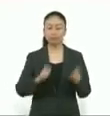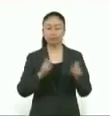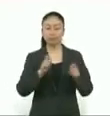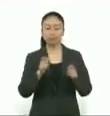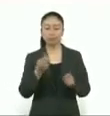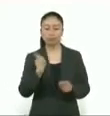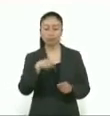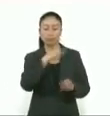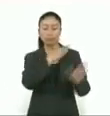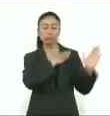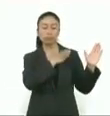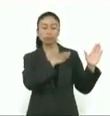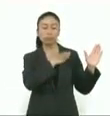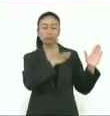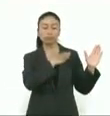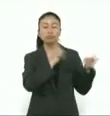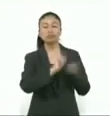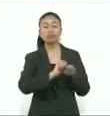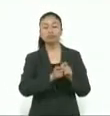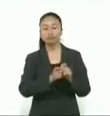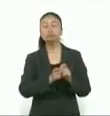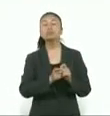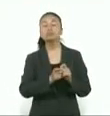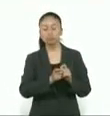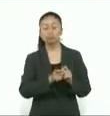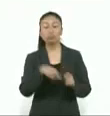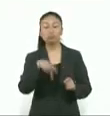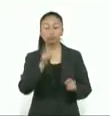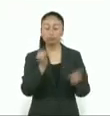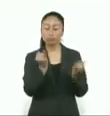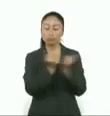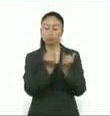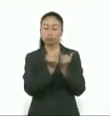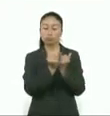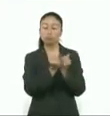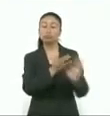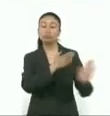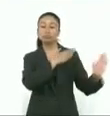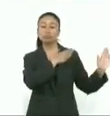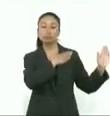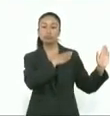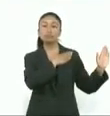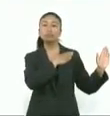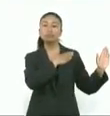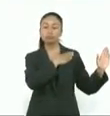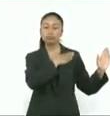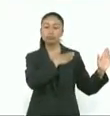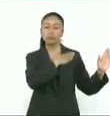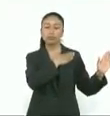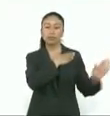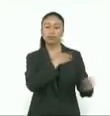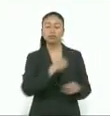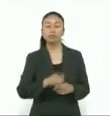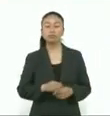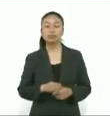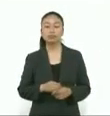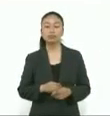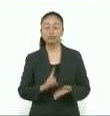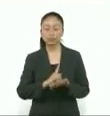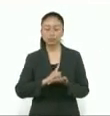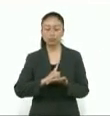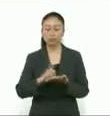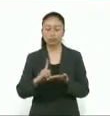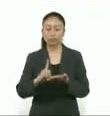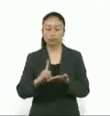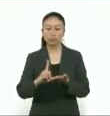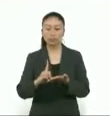la transformación, pero también nuestro compromiso con reconocer y fortalecer los